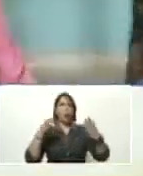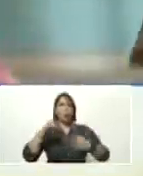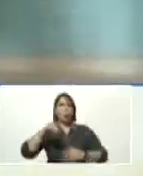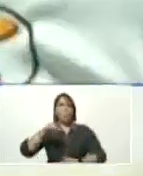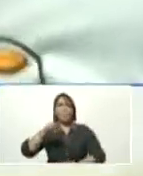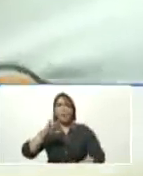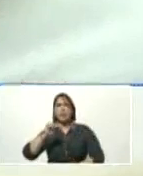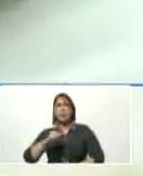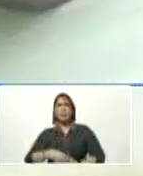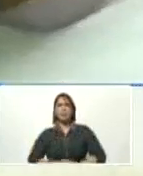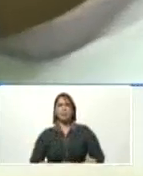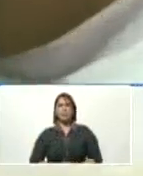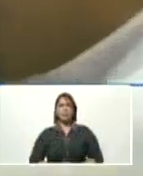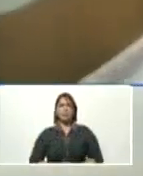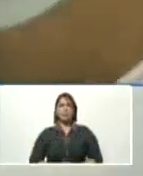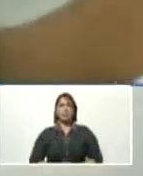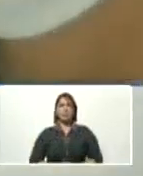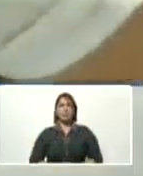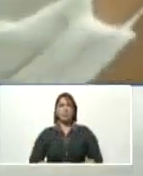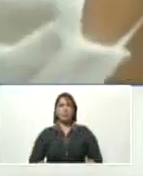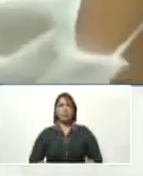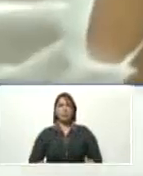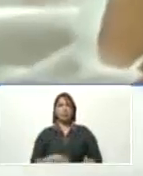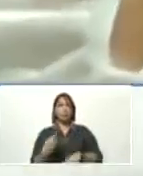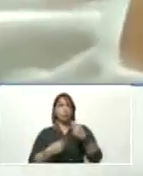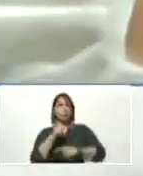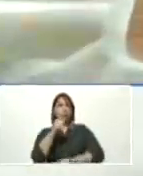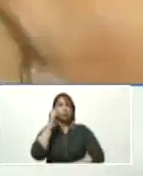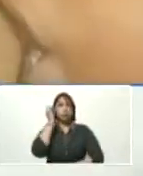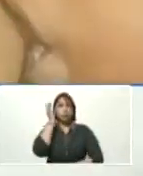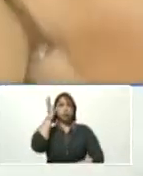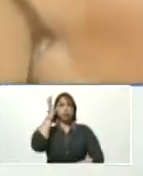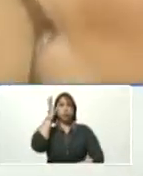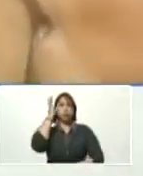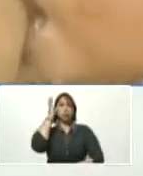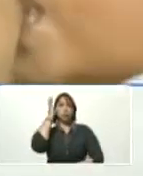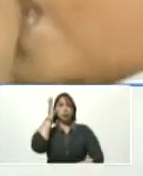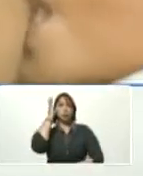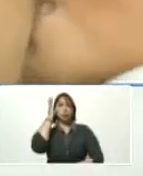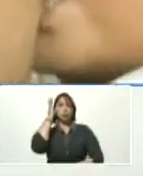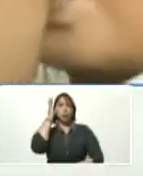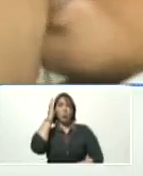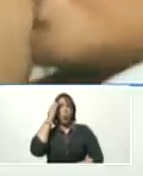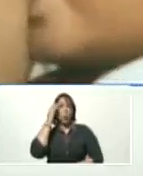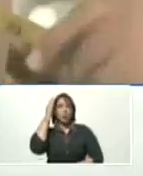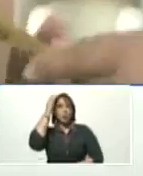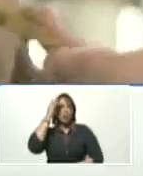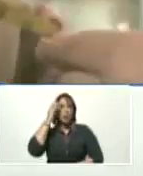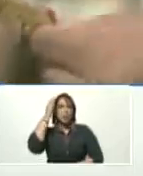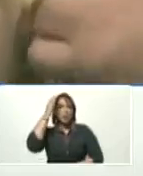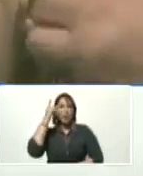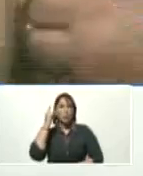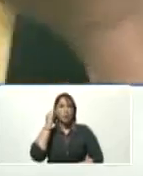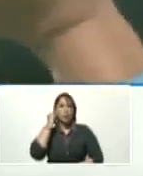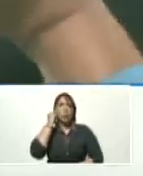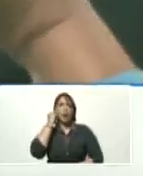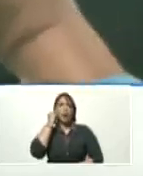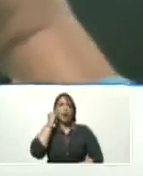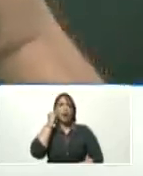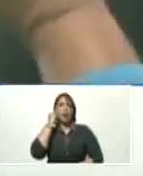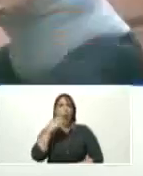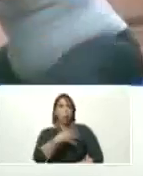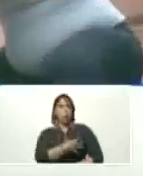La revolución ha creado una conciencia en las mujeres de la